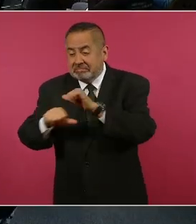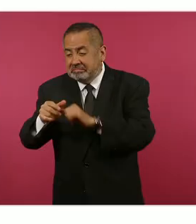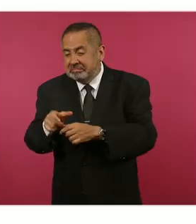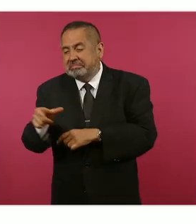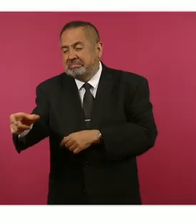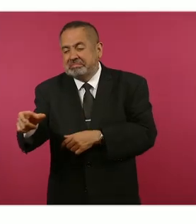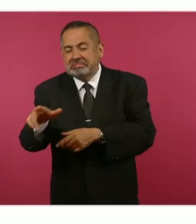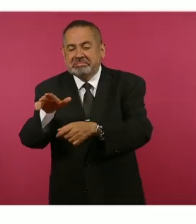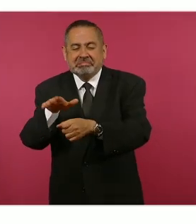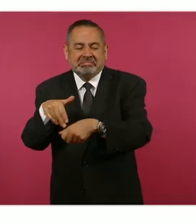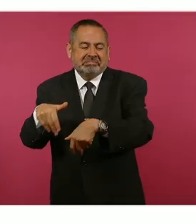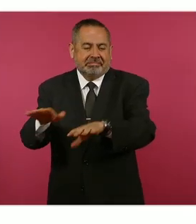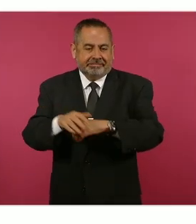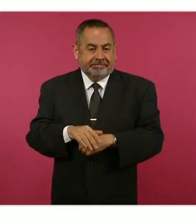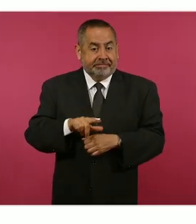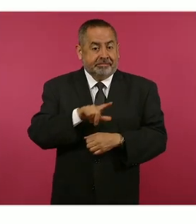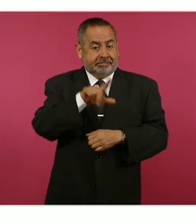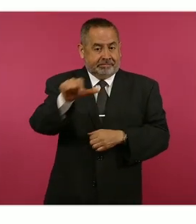2020.